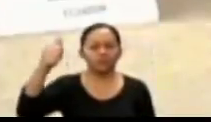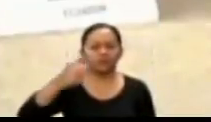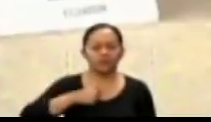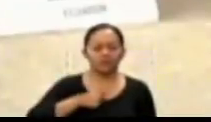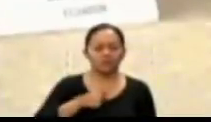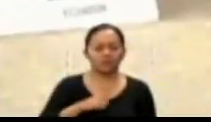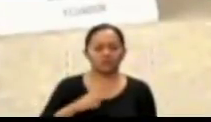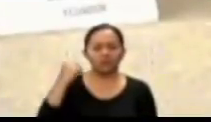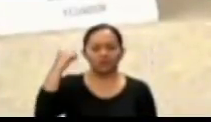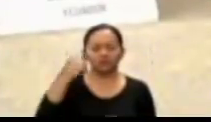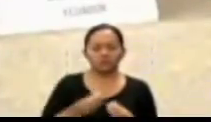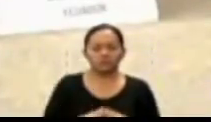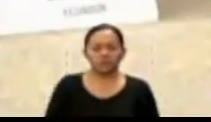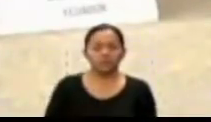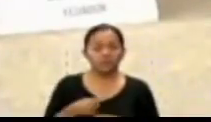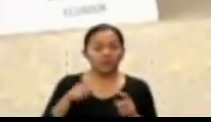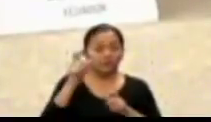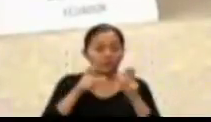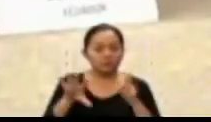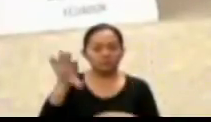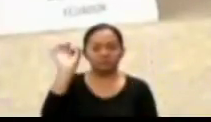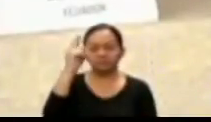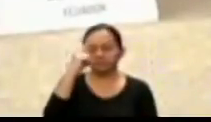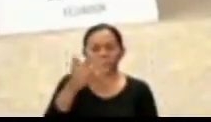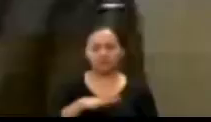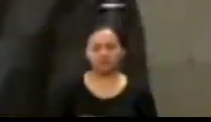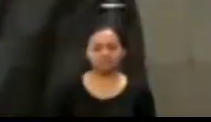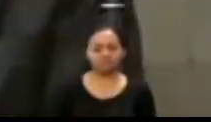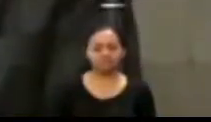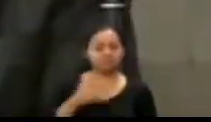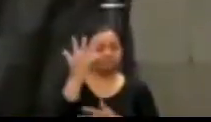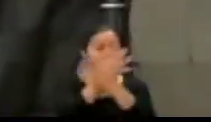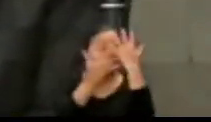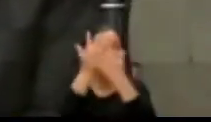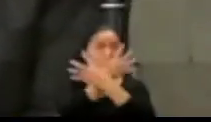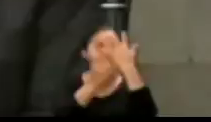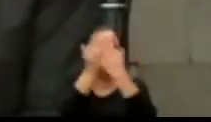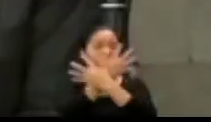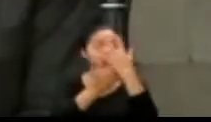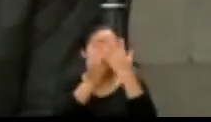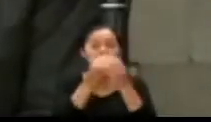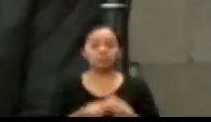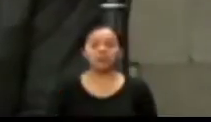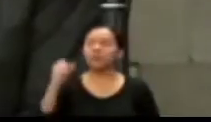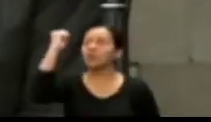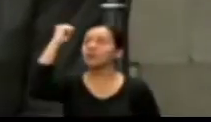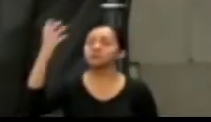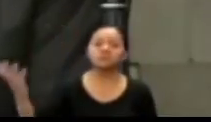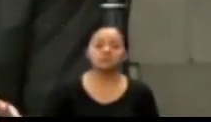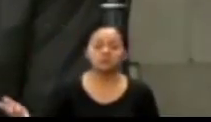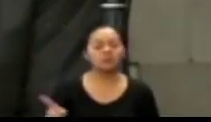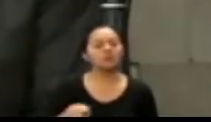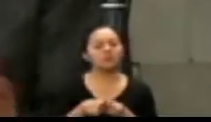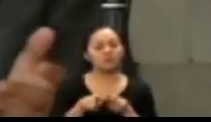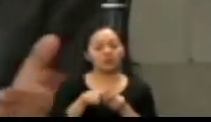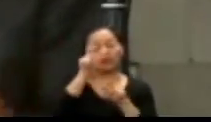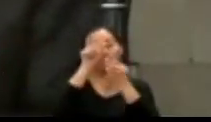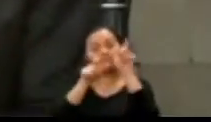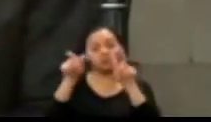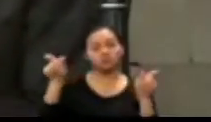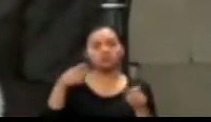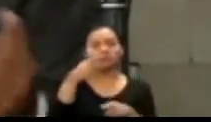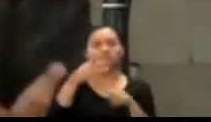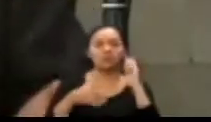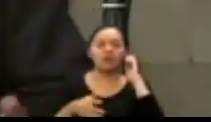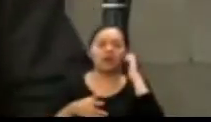que la mayoría de la gente se va a dar cuenta. Eso también pasaba antes en algunos países latinoamericanos, donde, no sé, los pueblos pensaban que había